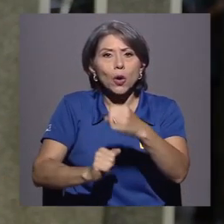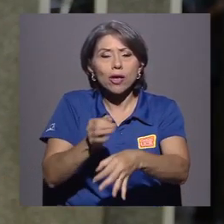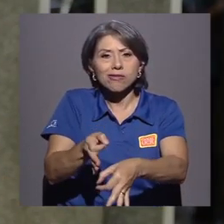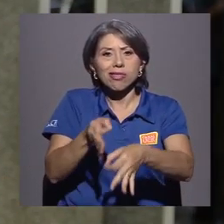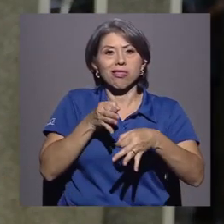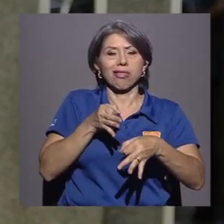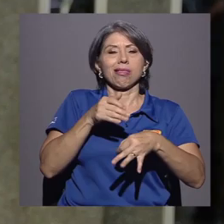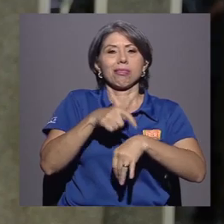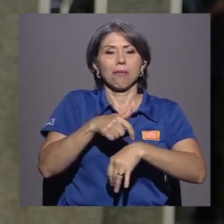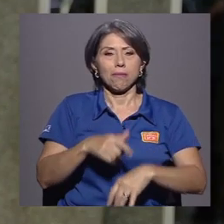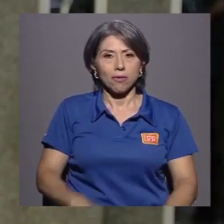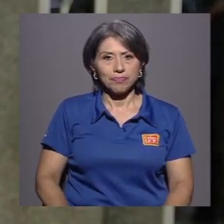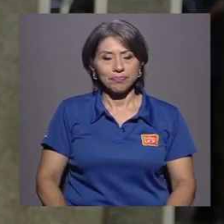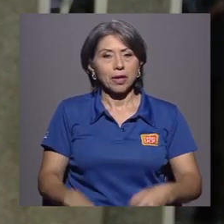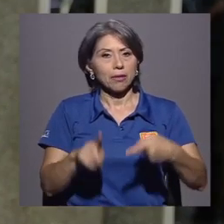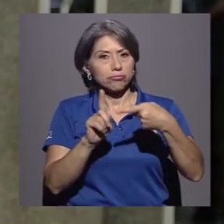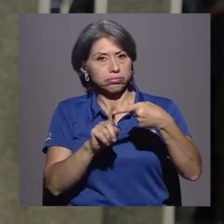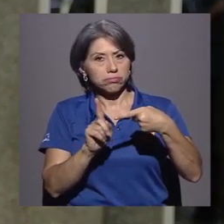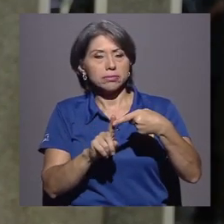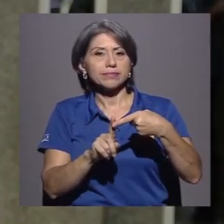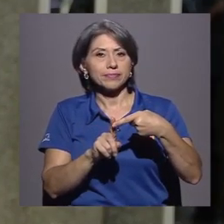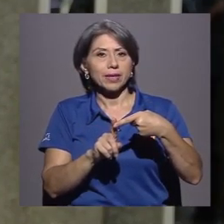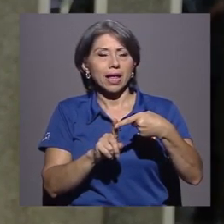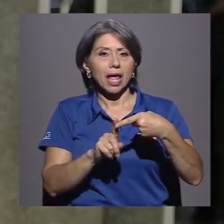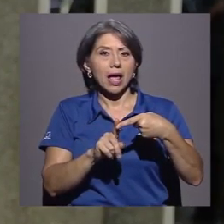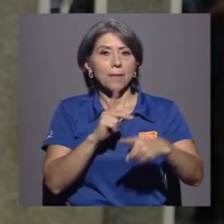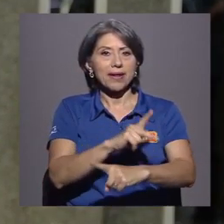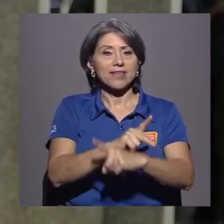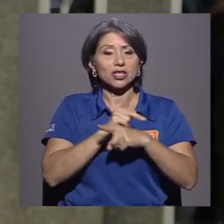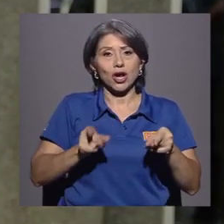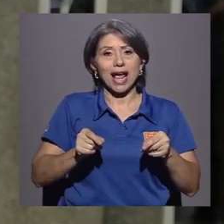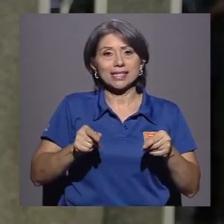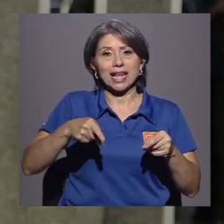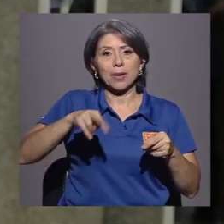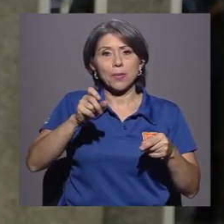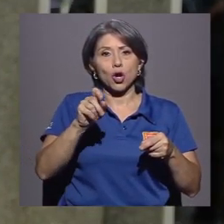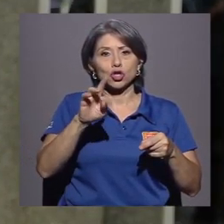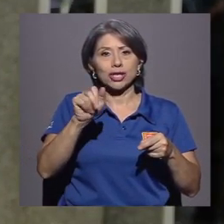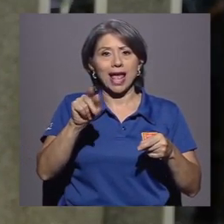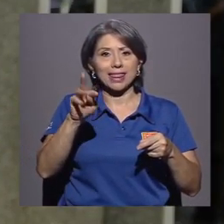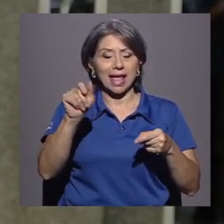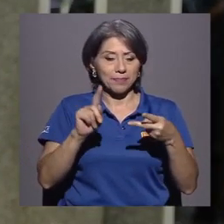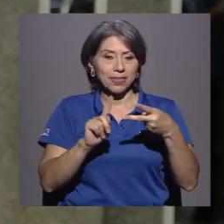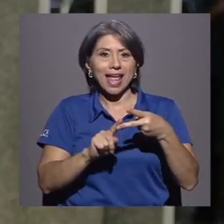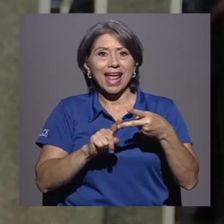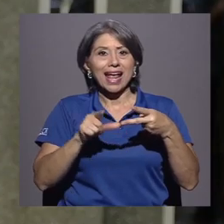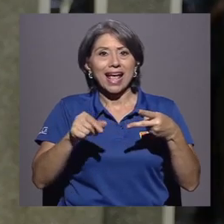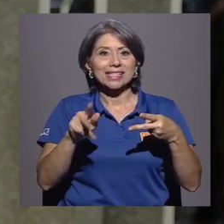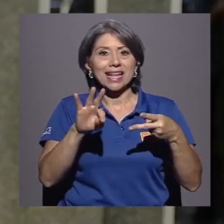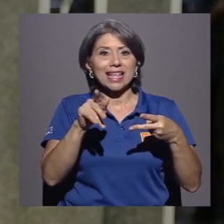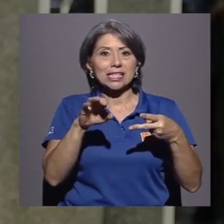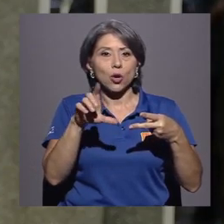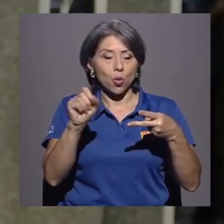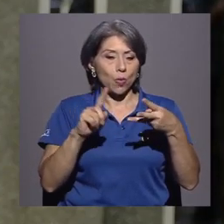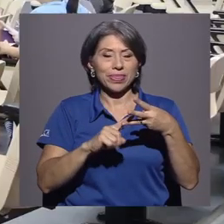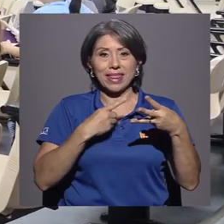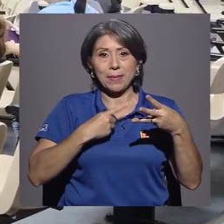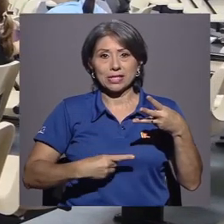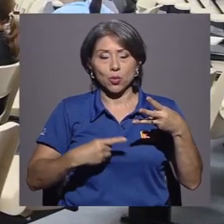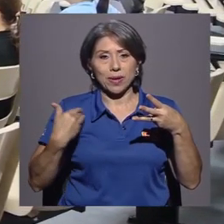antes de lo debido. Hablemos de la prevención del cáncer de próstata, del cáncer de testículo, de la depresión